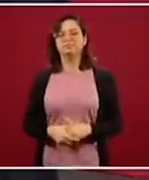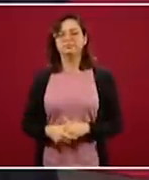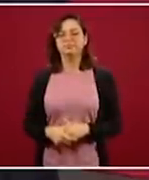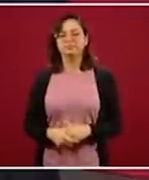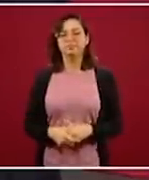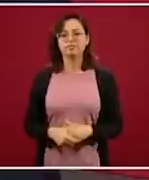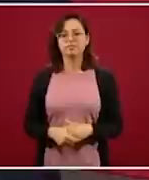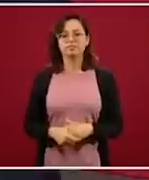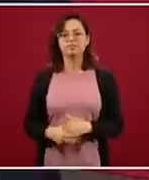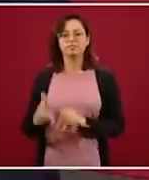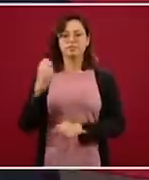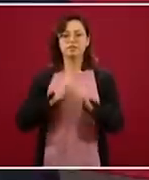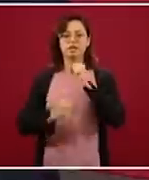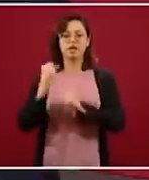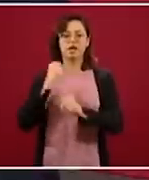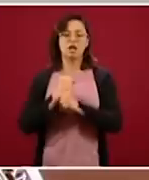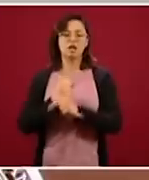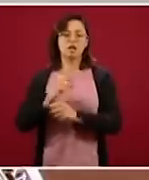en el 2006